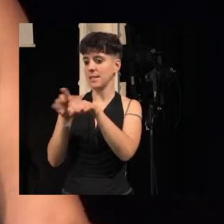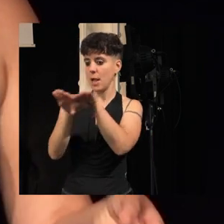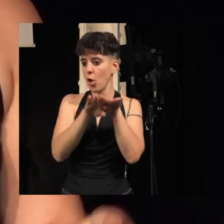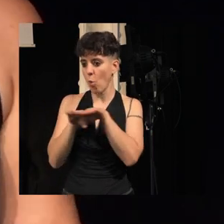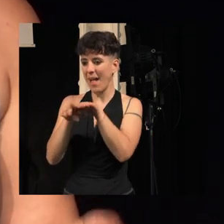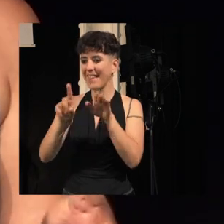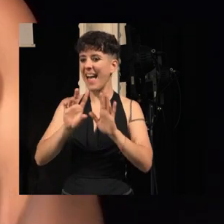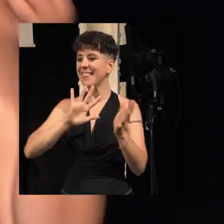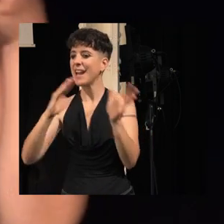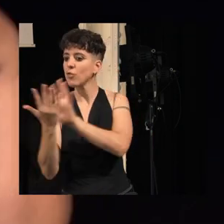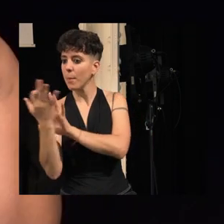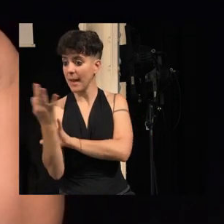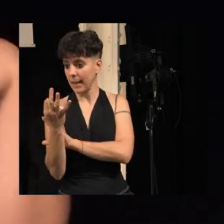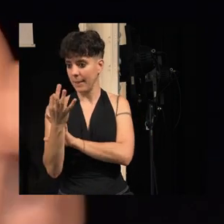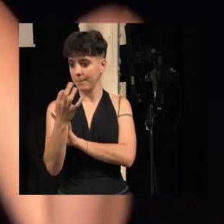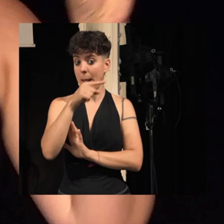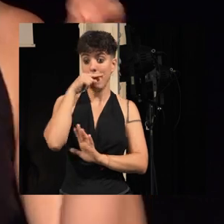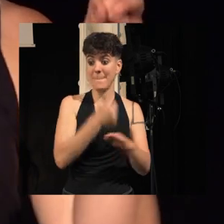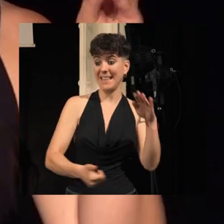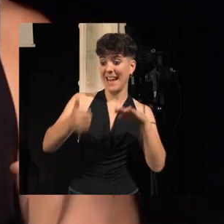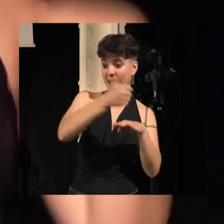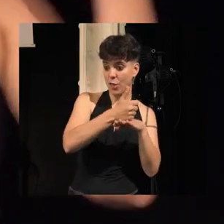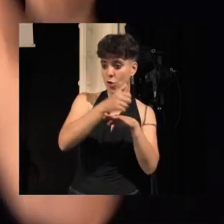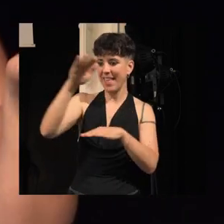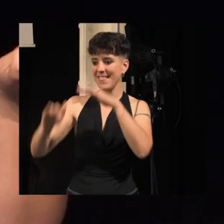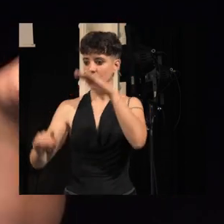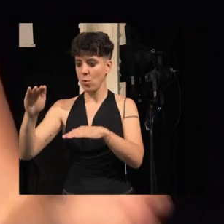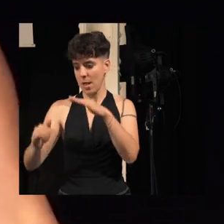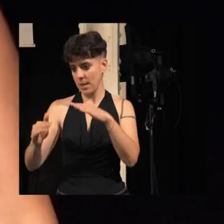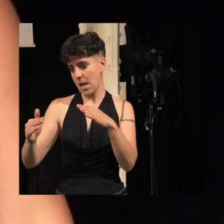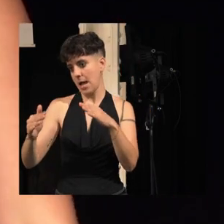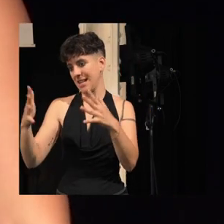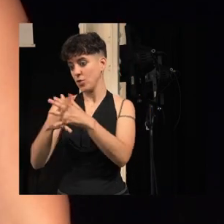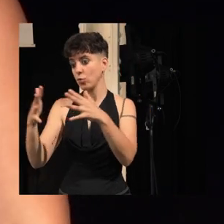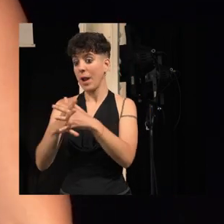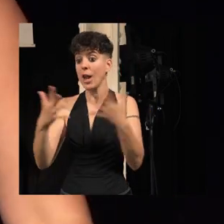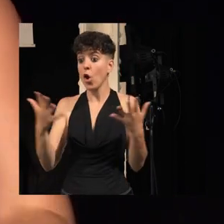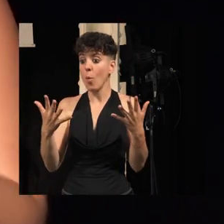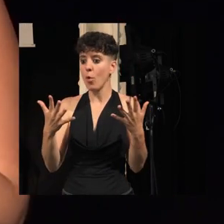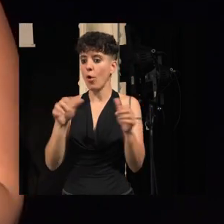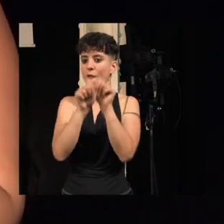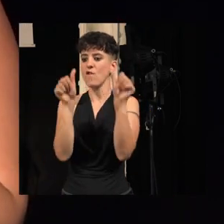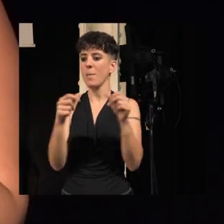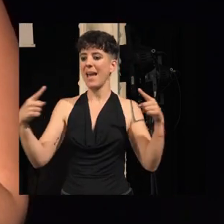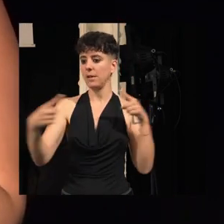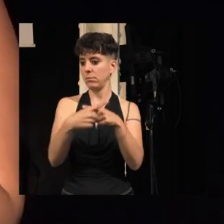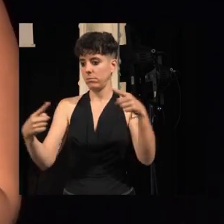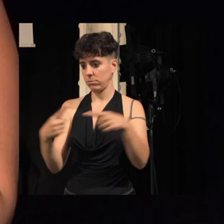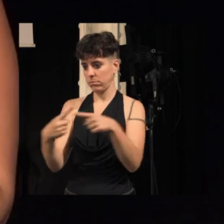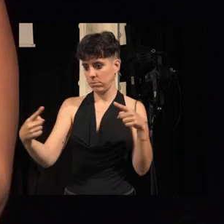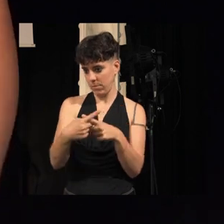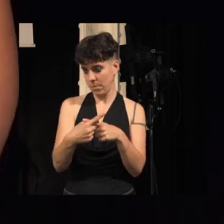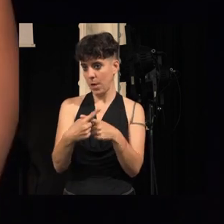el patriarcado y la desigualdad estructural. ¿Y cómo? De forma interseccional. Porque una política nace para transformar algo,